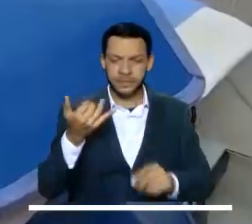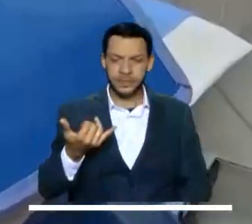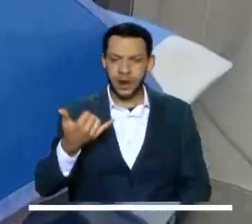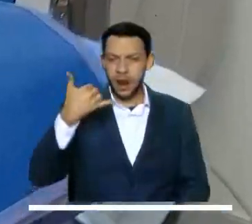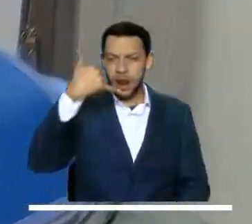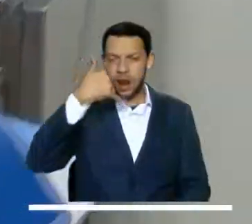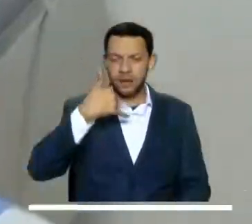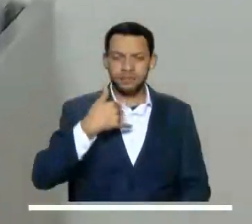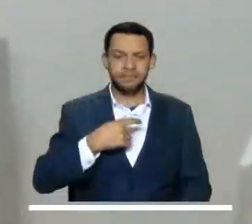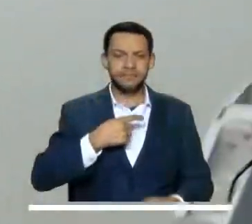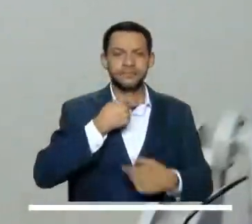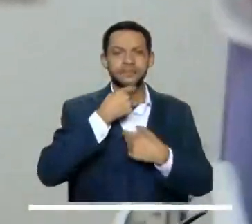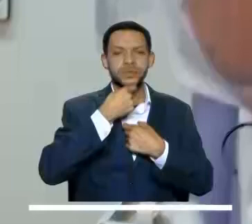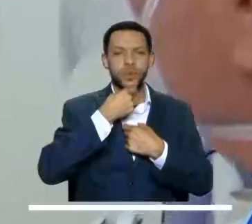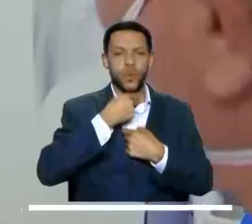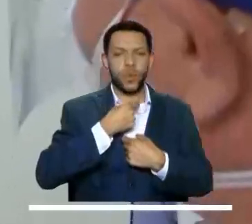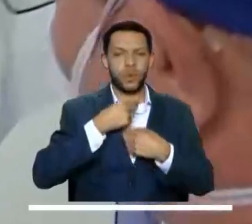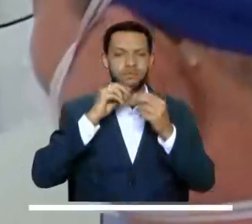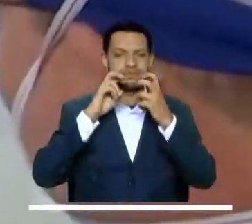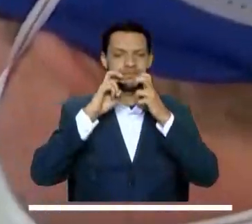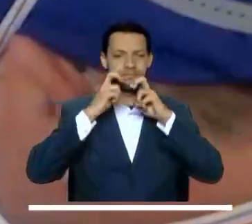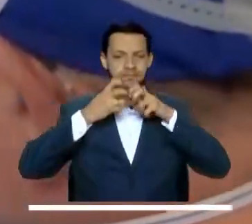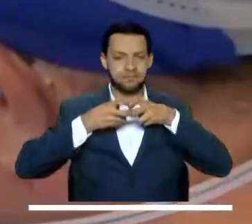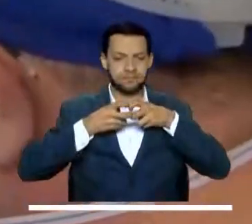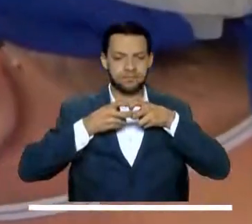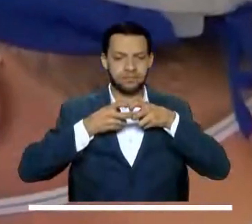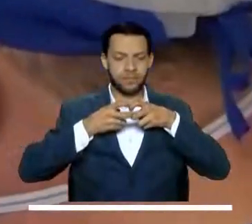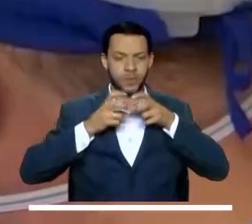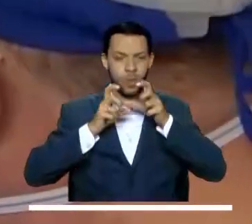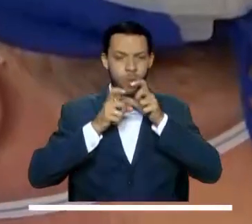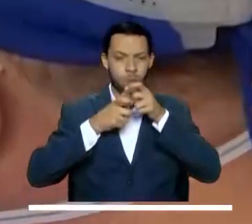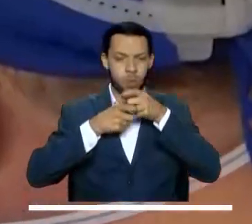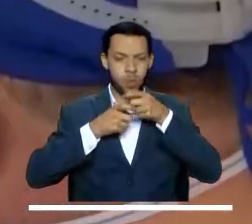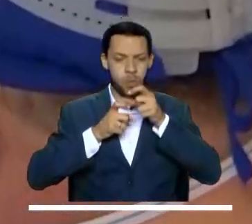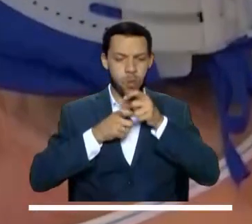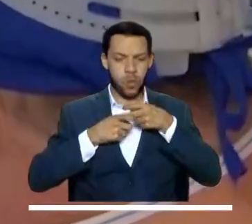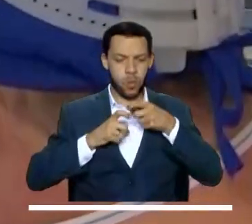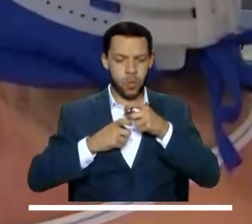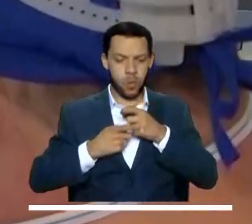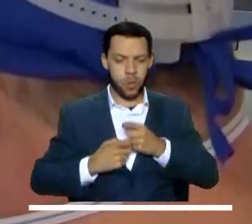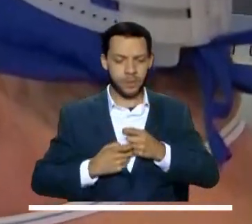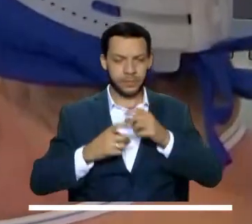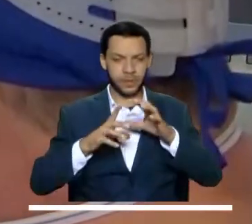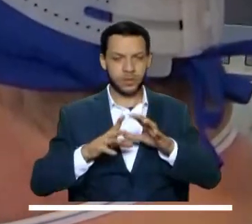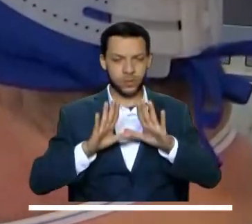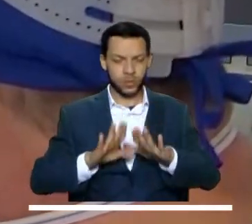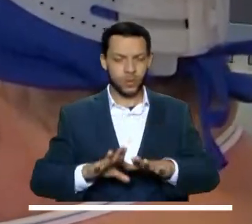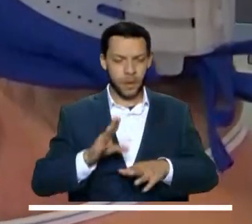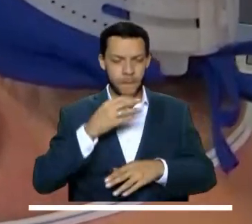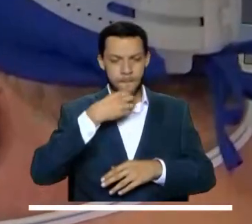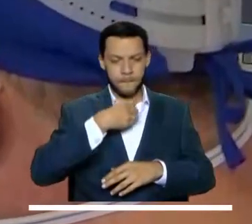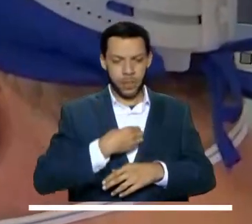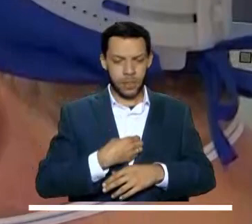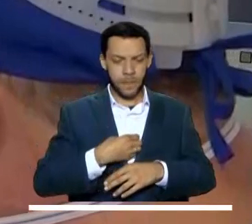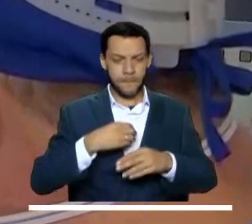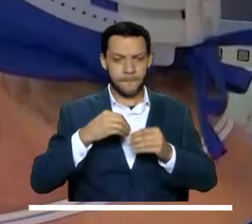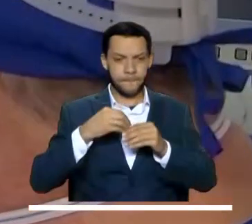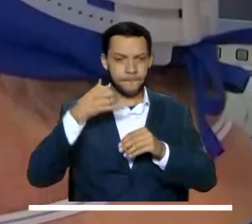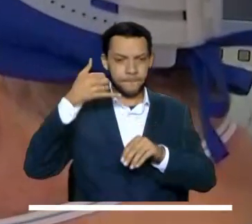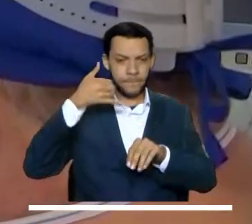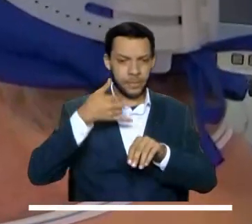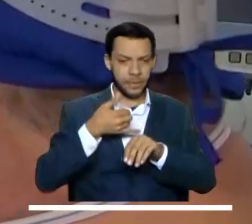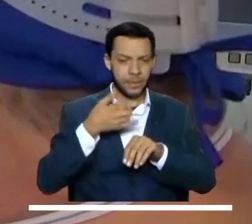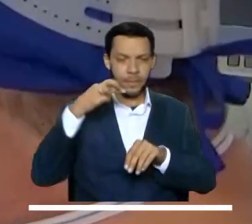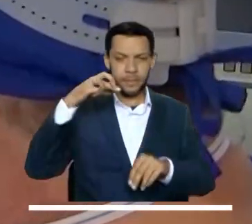por el esófago. Vamos a descender por el esófago para recorrer todas las paredes del estómago, hacer todo un recorrido del estómago en la parte interna. Entramos por el píloro hasta la